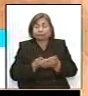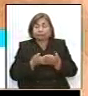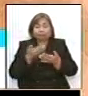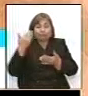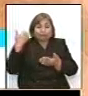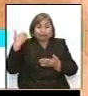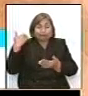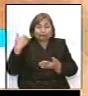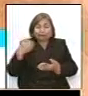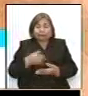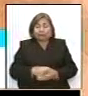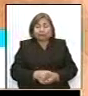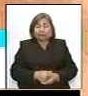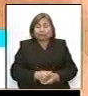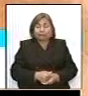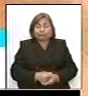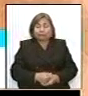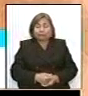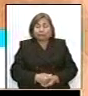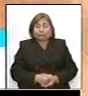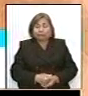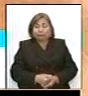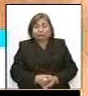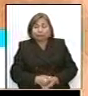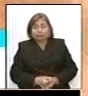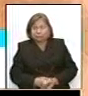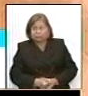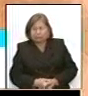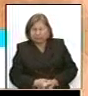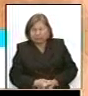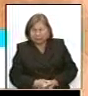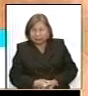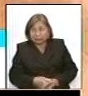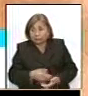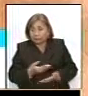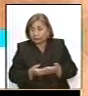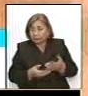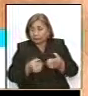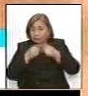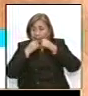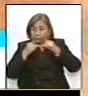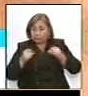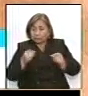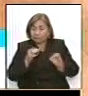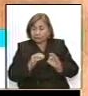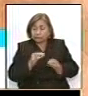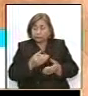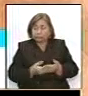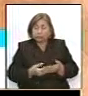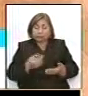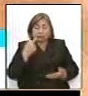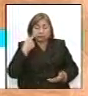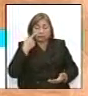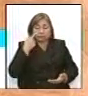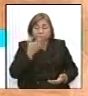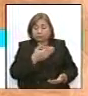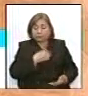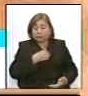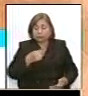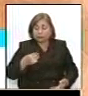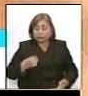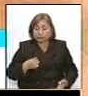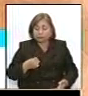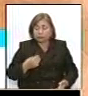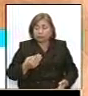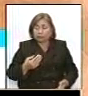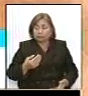anterior, es importante considerar a la Secretaría de Técnica hacer conocer a los miembros de la comisión que en el